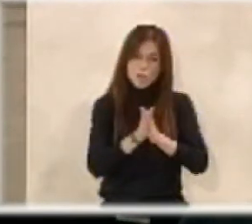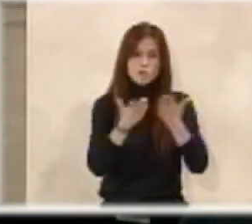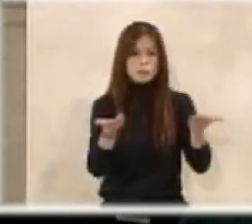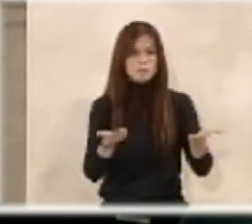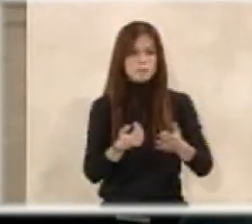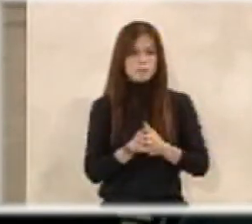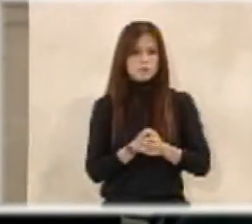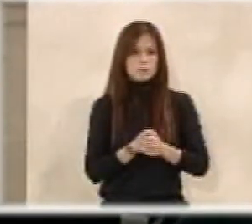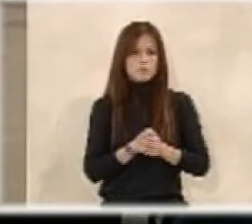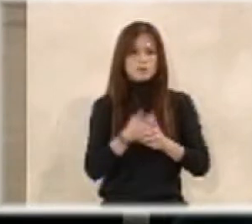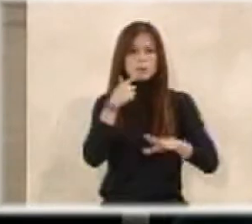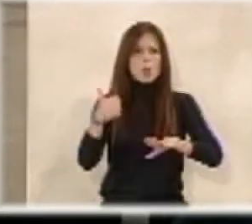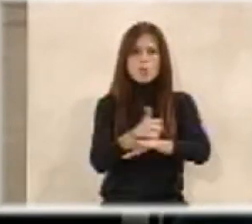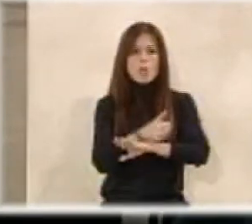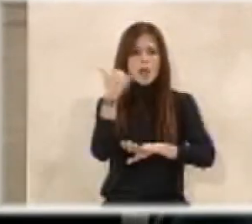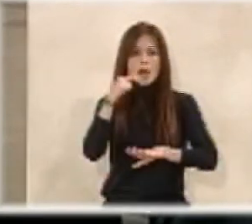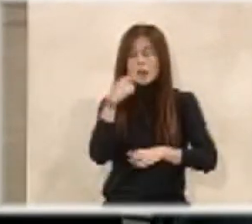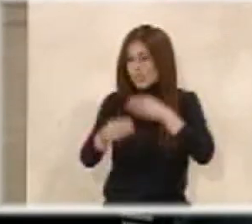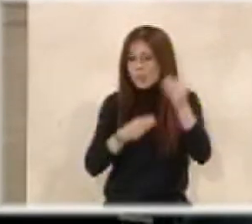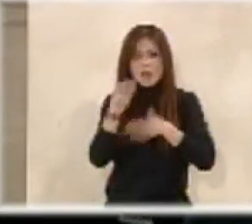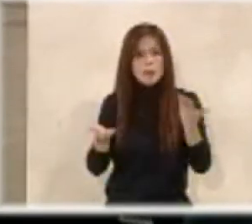por favor. Aquí se pregunta.